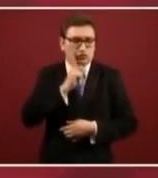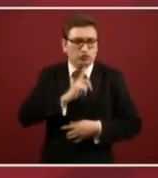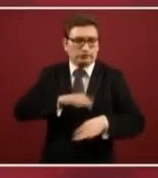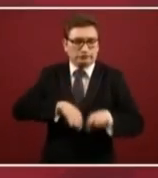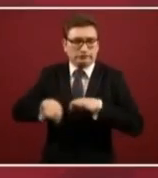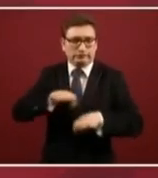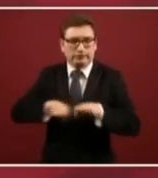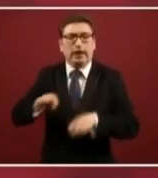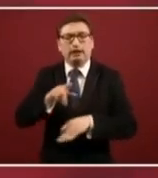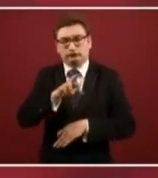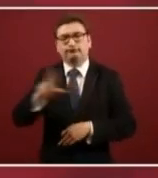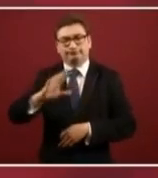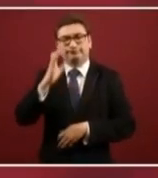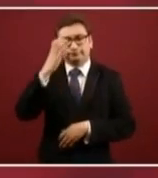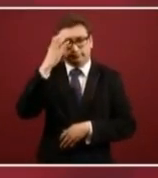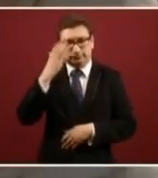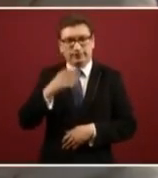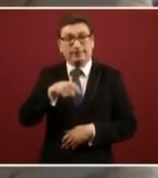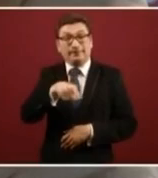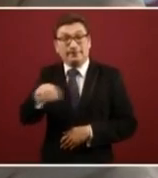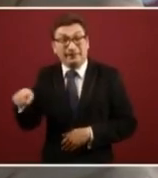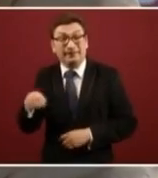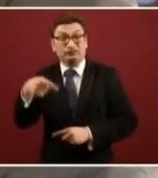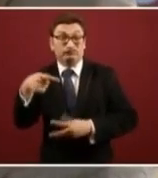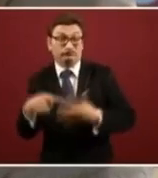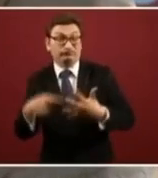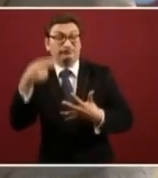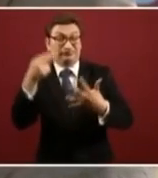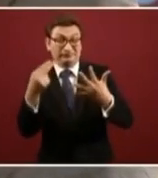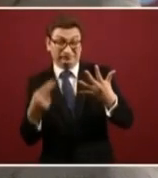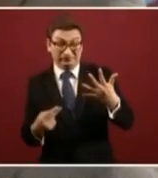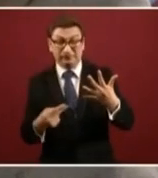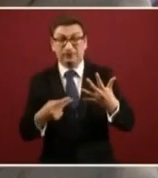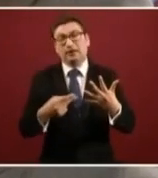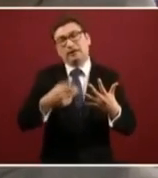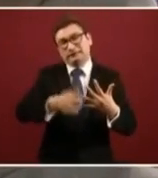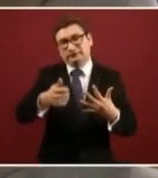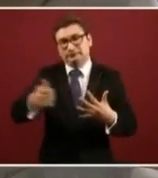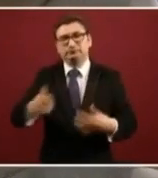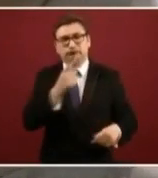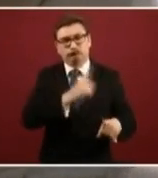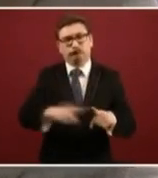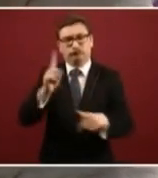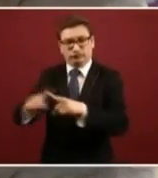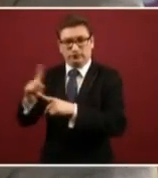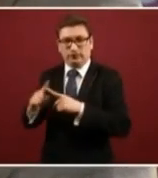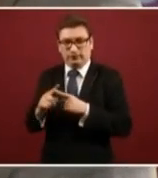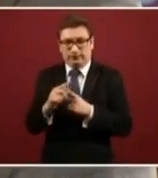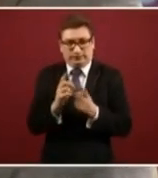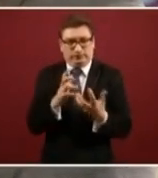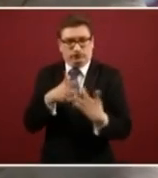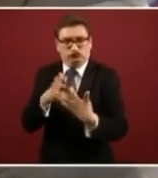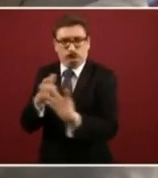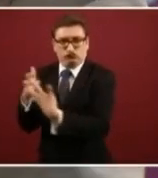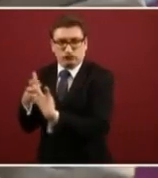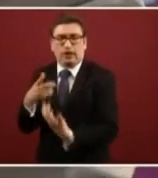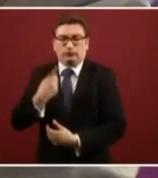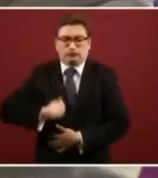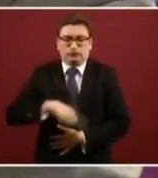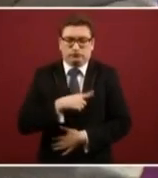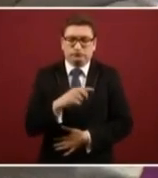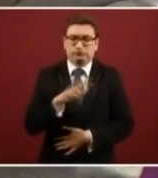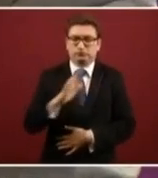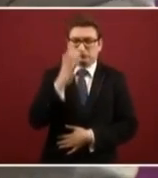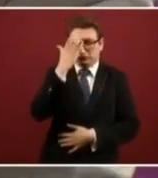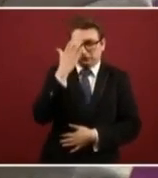son importantes, pero tienen necesidades diferentes. De modo que en esa diferenciación estamos reconociendo